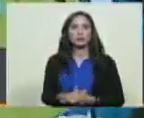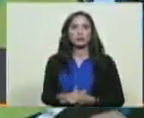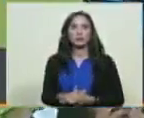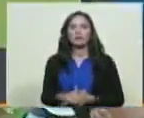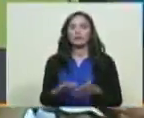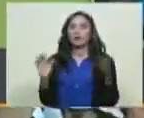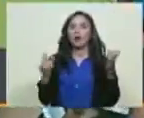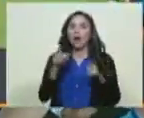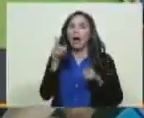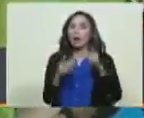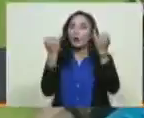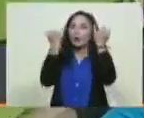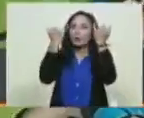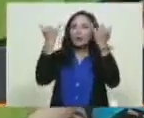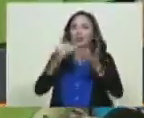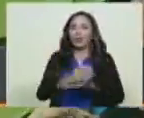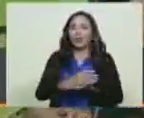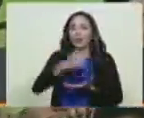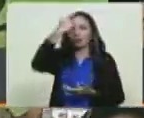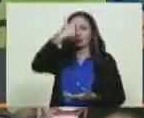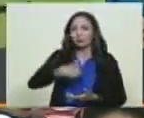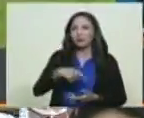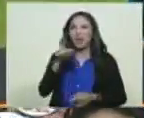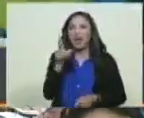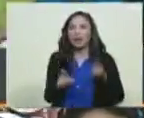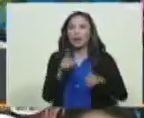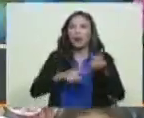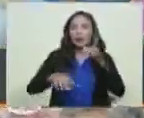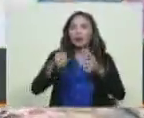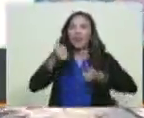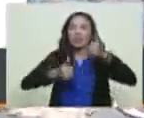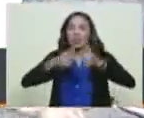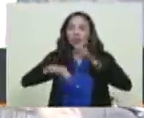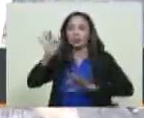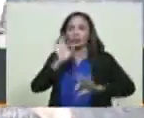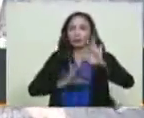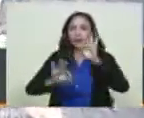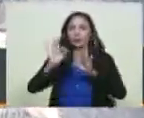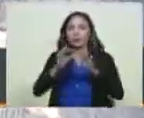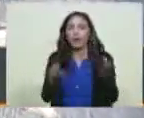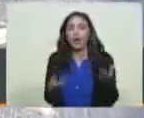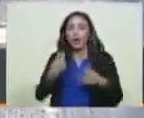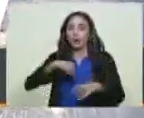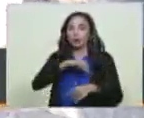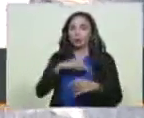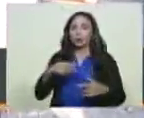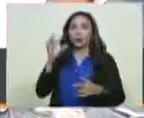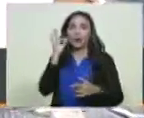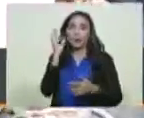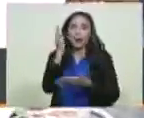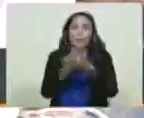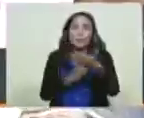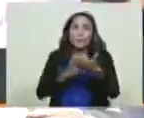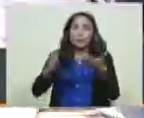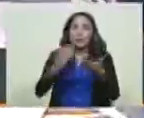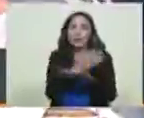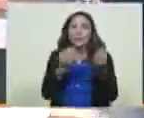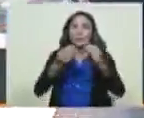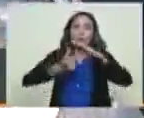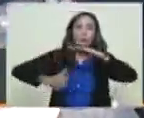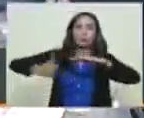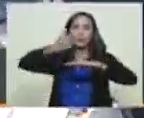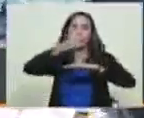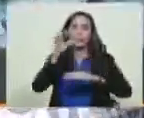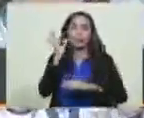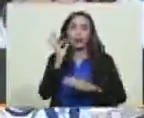las postulaciones hasta las elecciones somos más de la mitad en este congreso de la juventud del partido